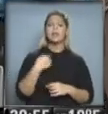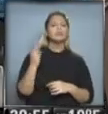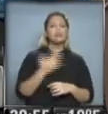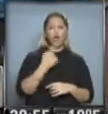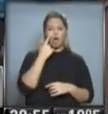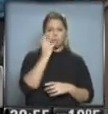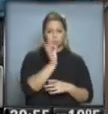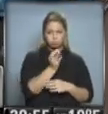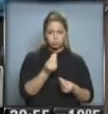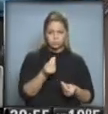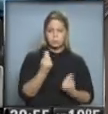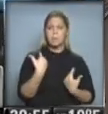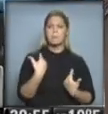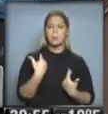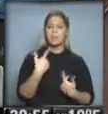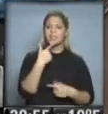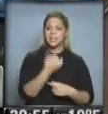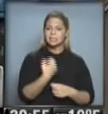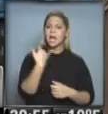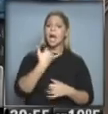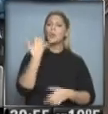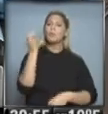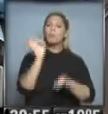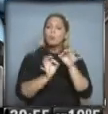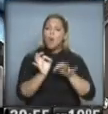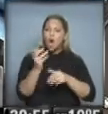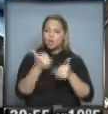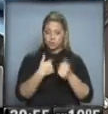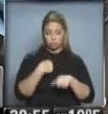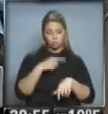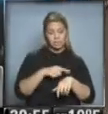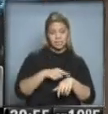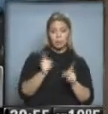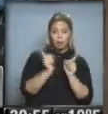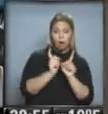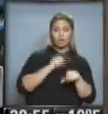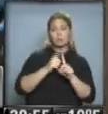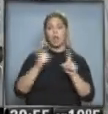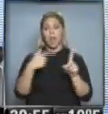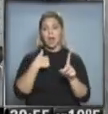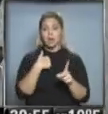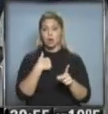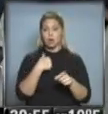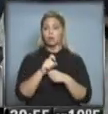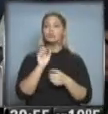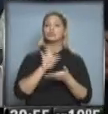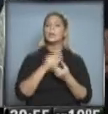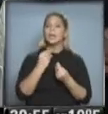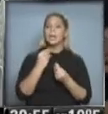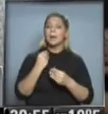para asegurar un proyecto a corto mediano y largo plazo de reconstrucción nacional